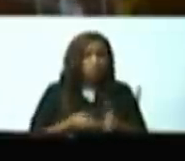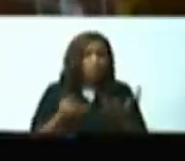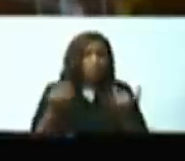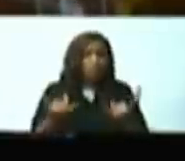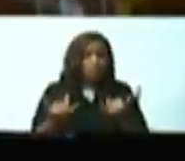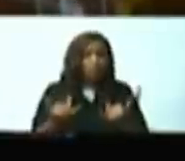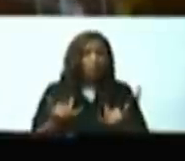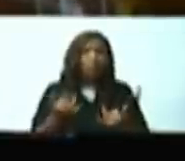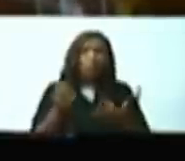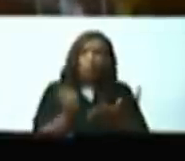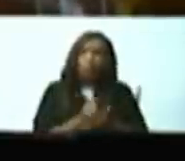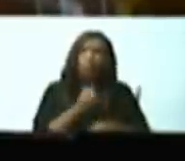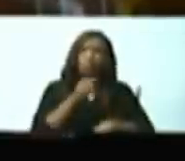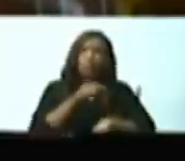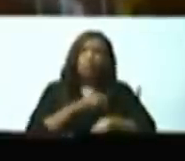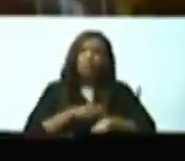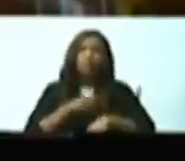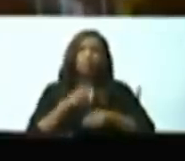Humillándolo,